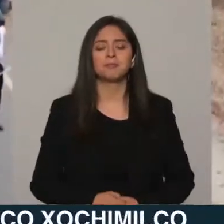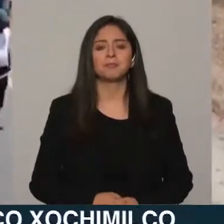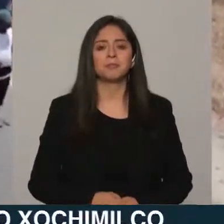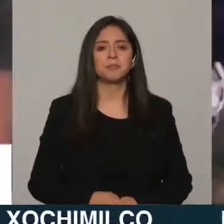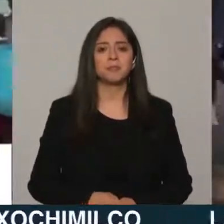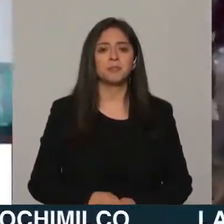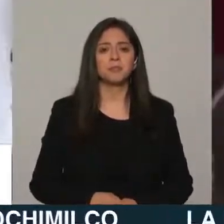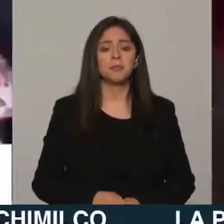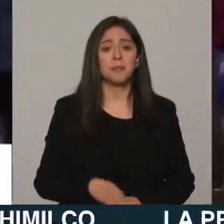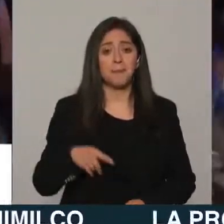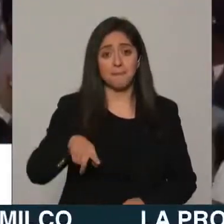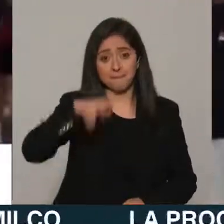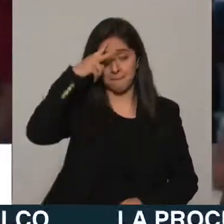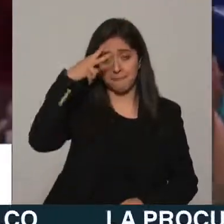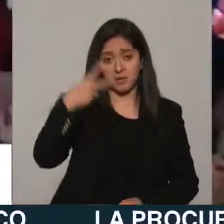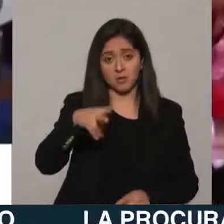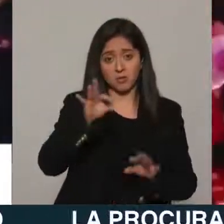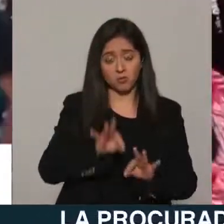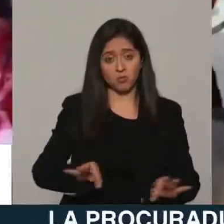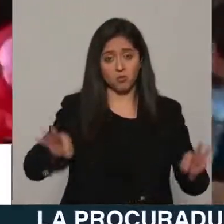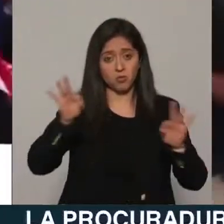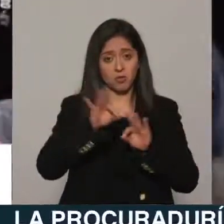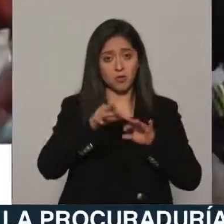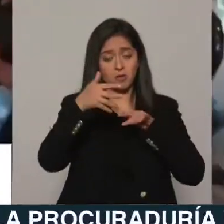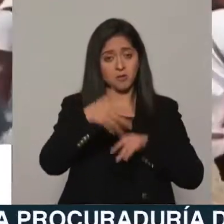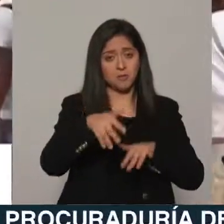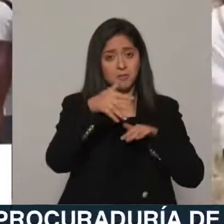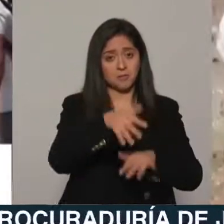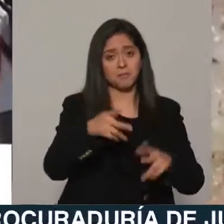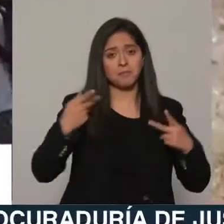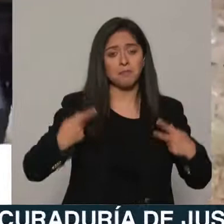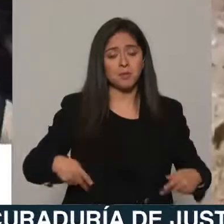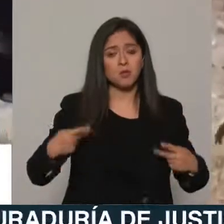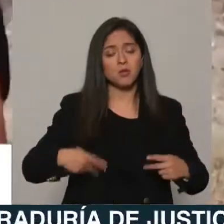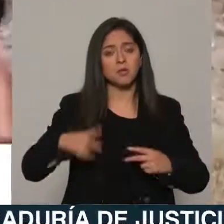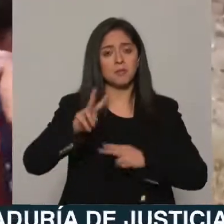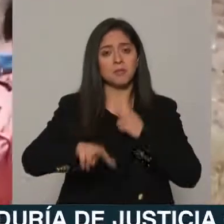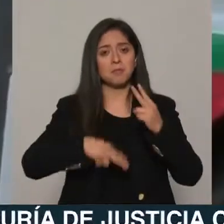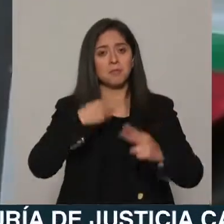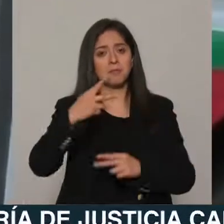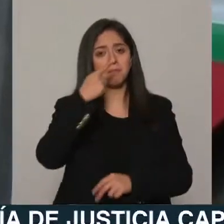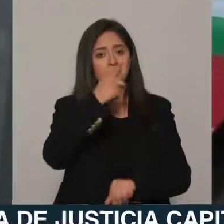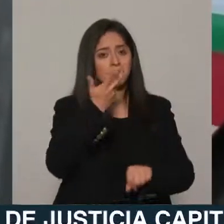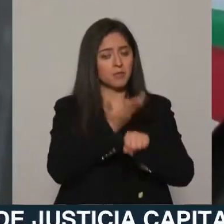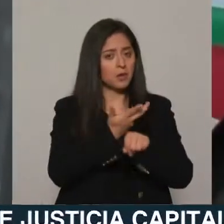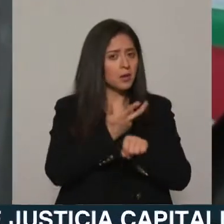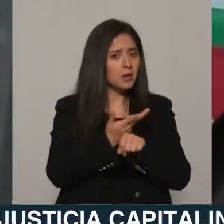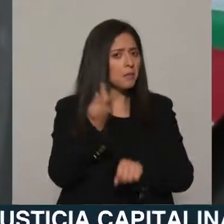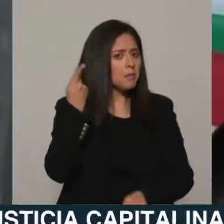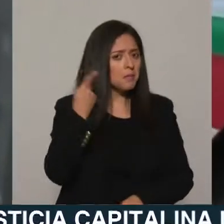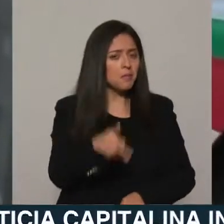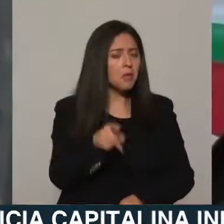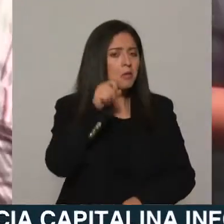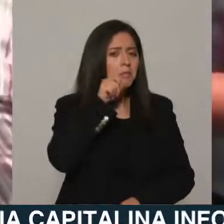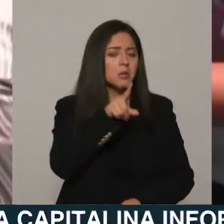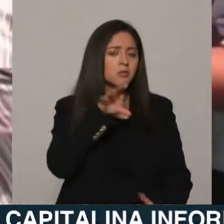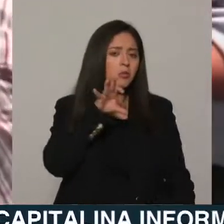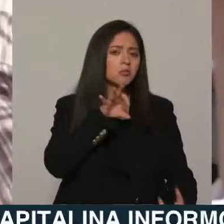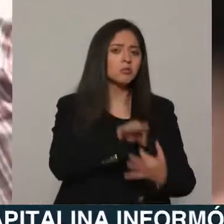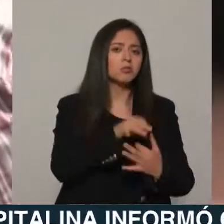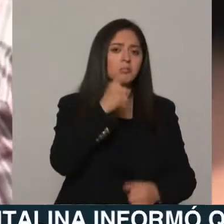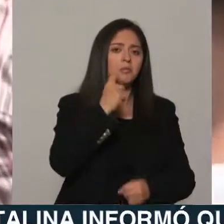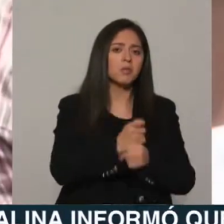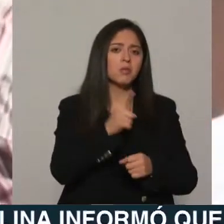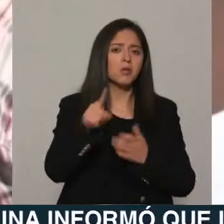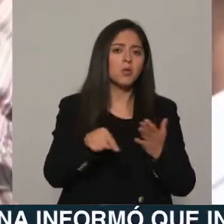México se ha convertido en un referente a nivel mundial del tránsito de personas migrantes en su andar hacia los Estados Unidos. Sin embargo, también ocupa uno de los primeros